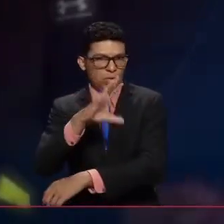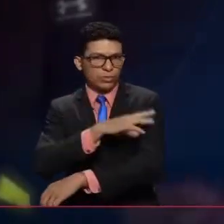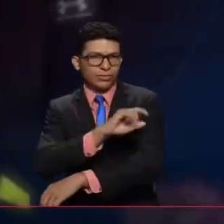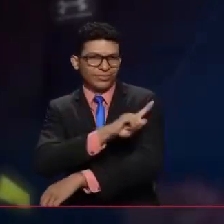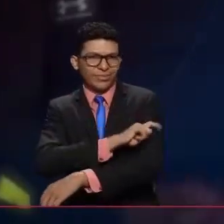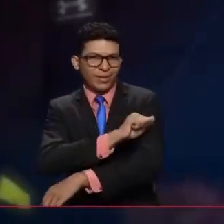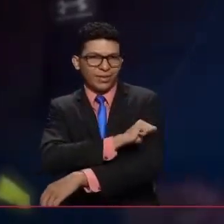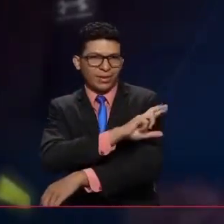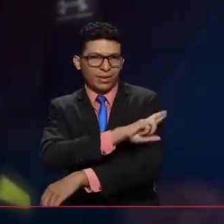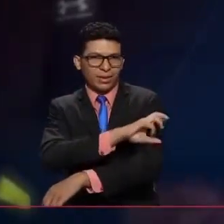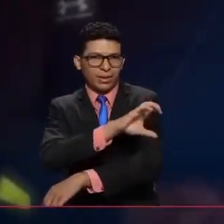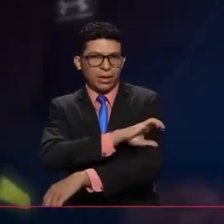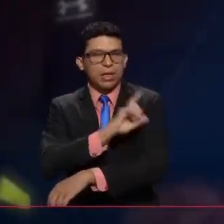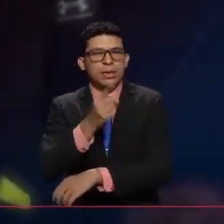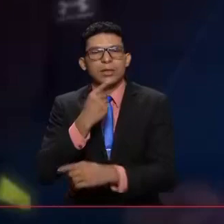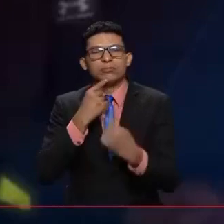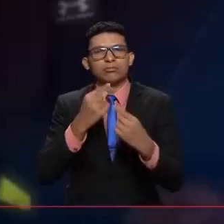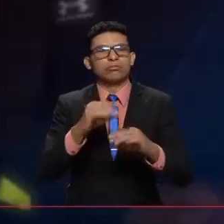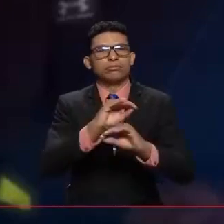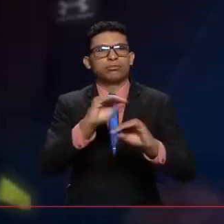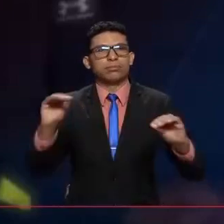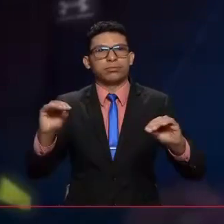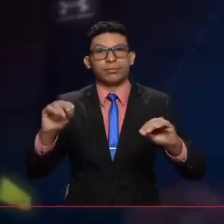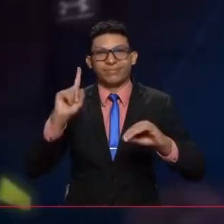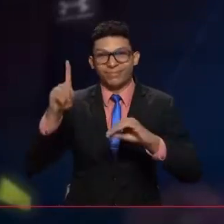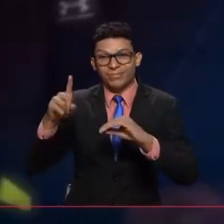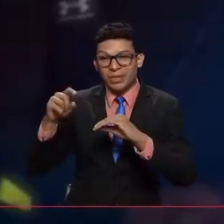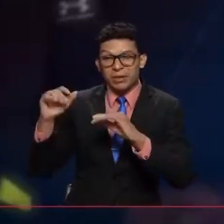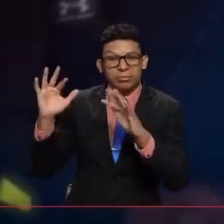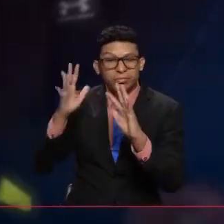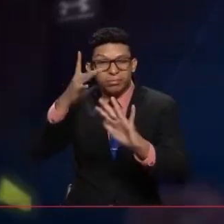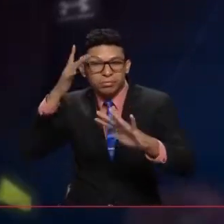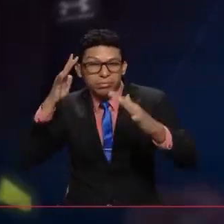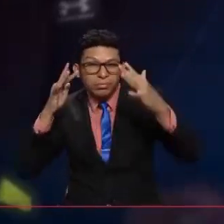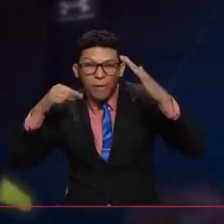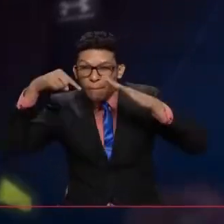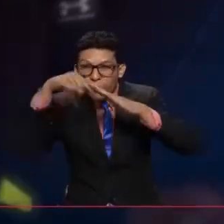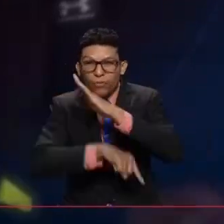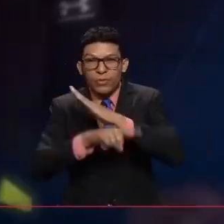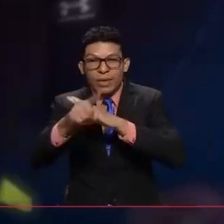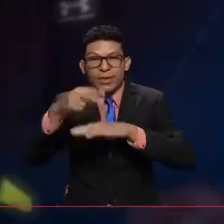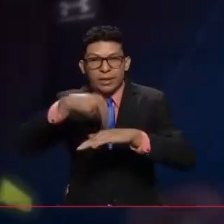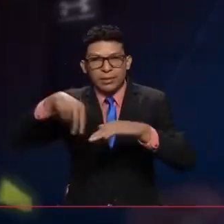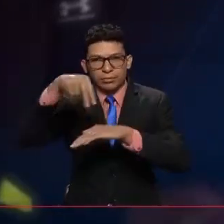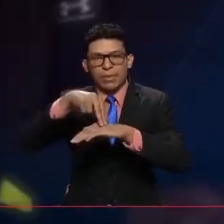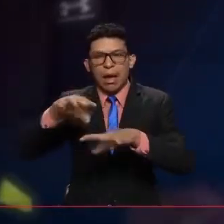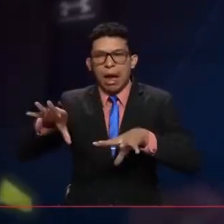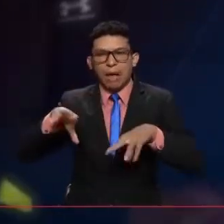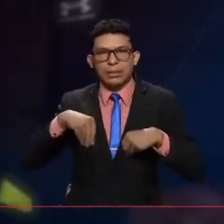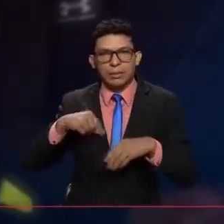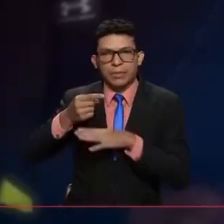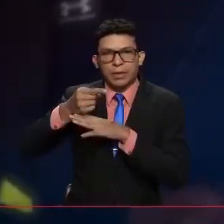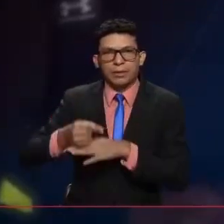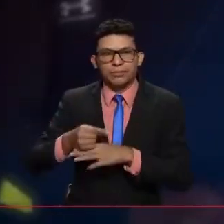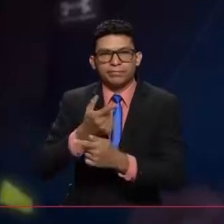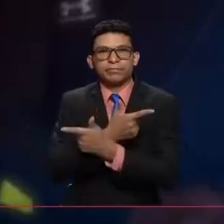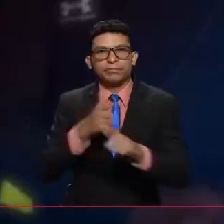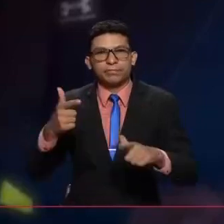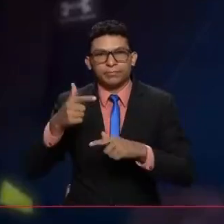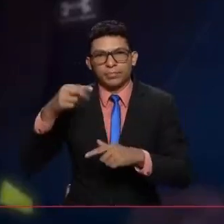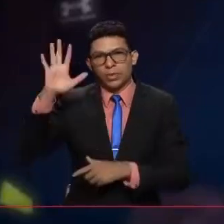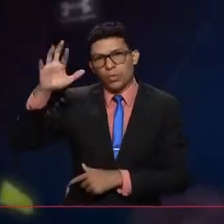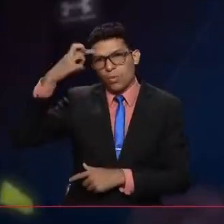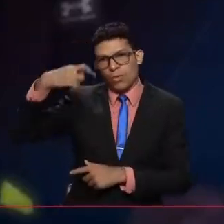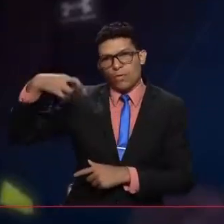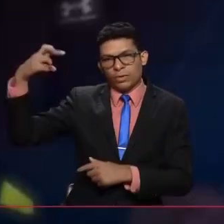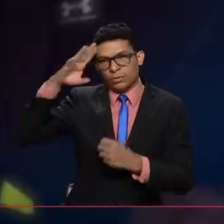Jacobo Arenas de las FARC anunciaron desde las selvas de Nariño que acatan la orden para la liberación de los soldados profesionales Nelson